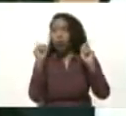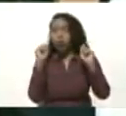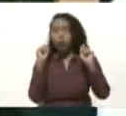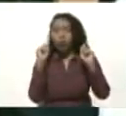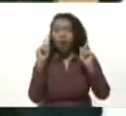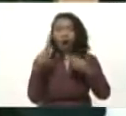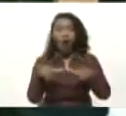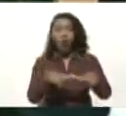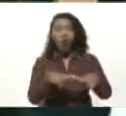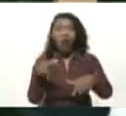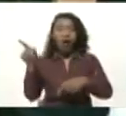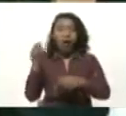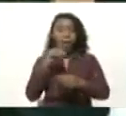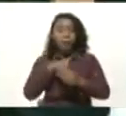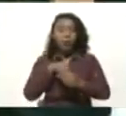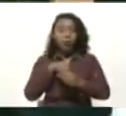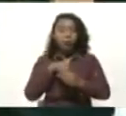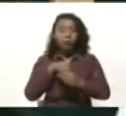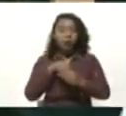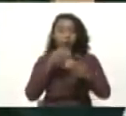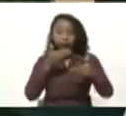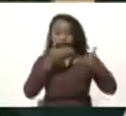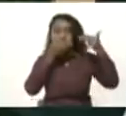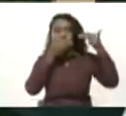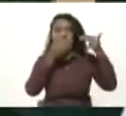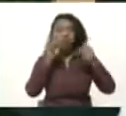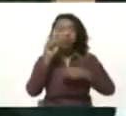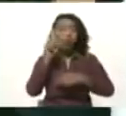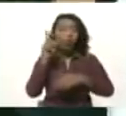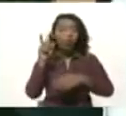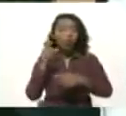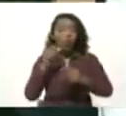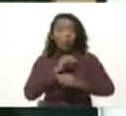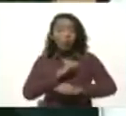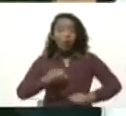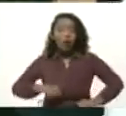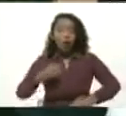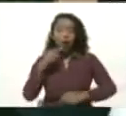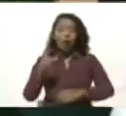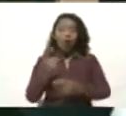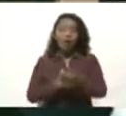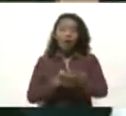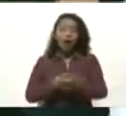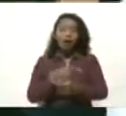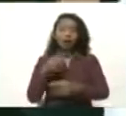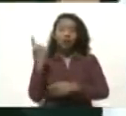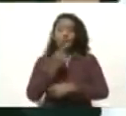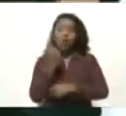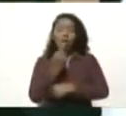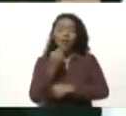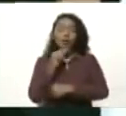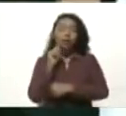lugar donde lo tenían secuestrado. Y un guardia le dijo a su hermana, le dijo simplemente,